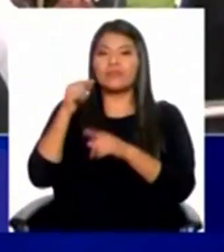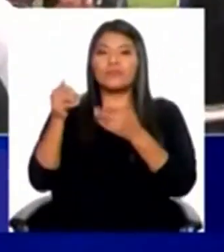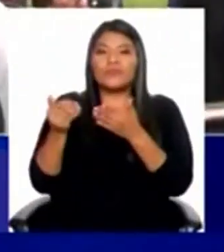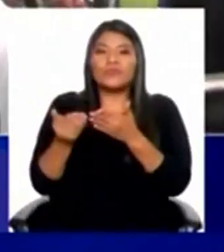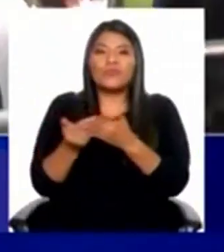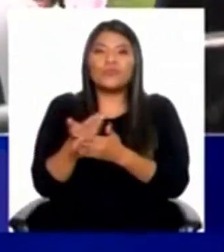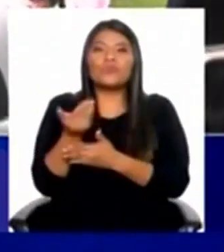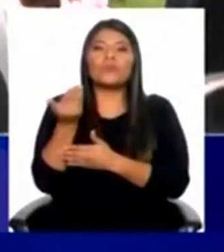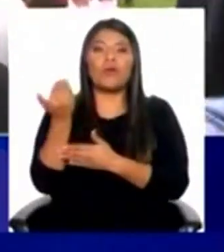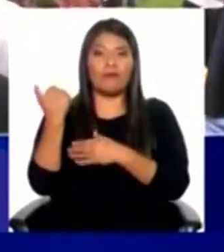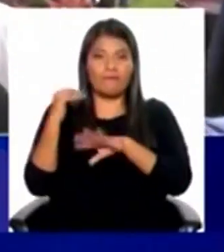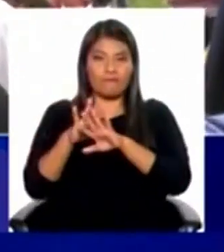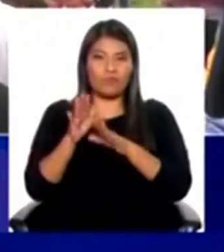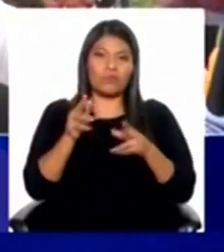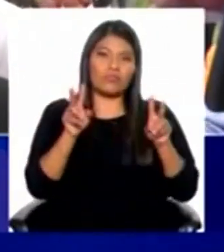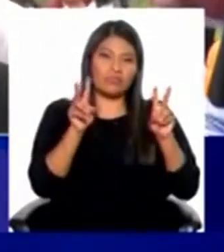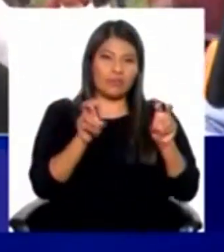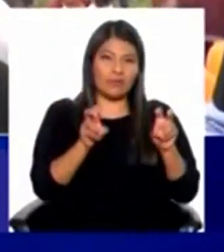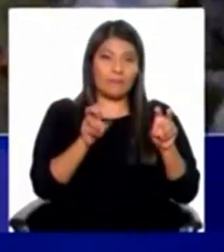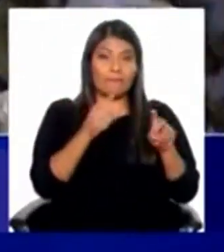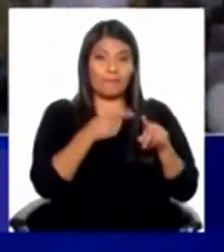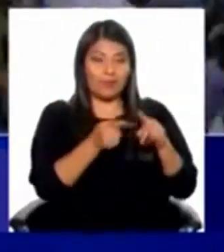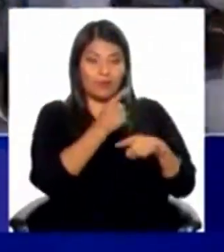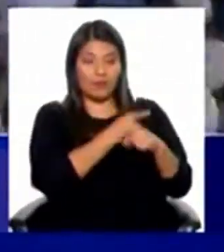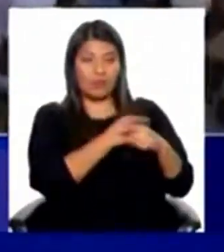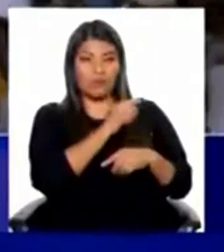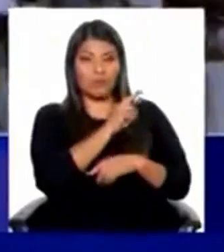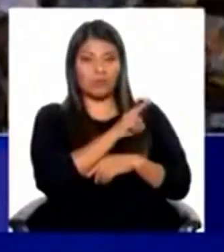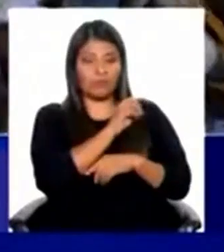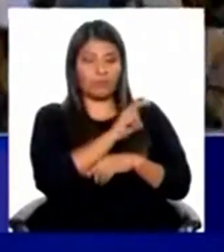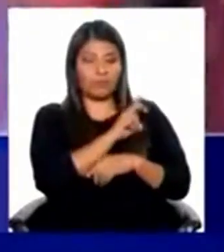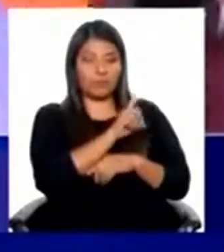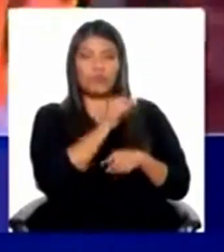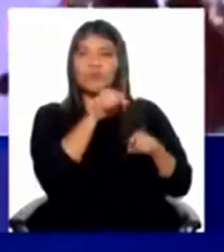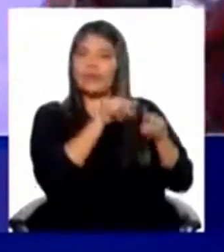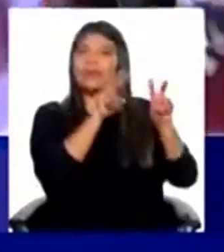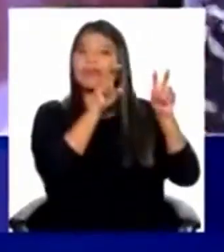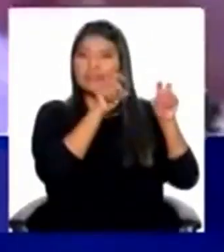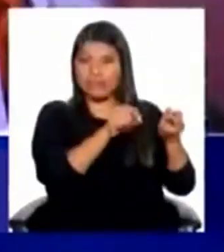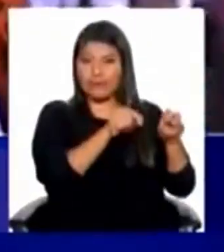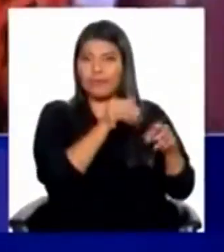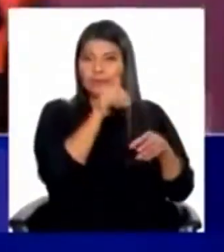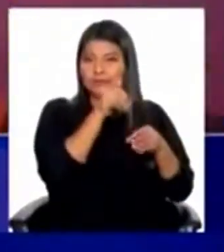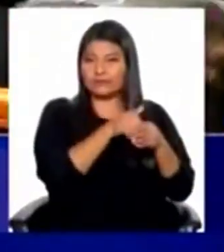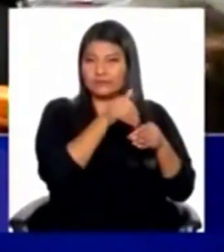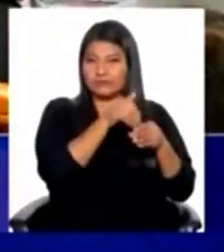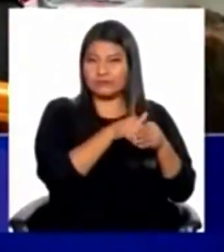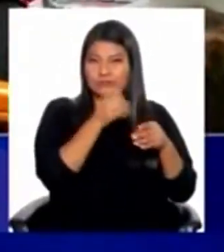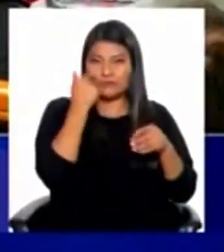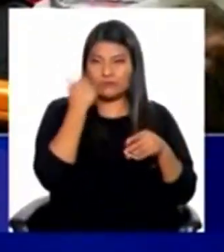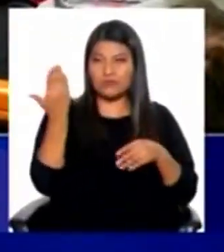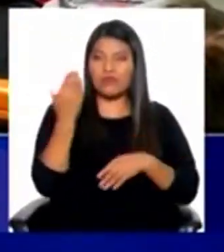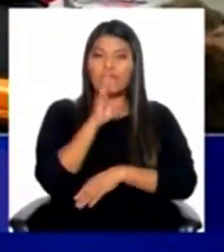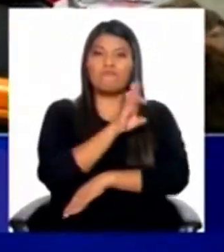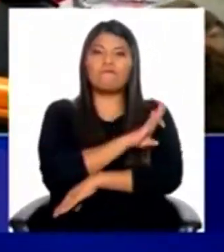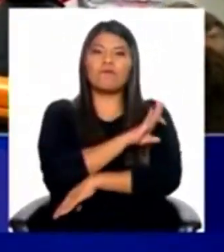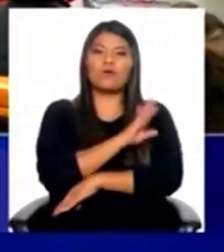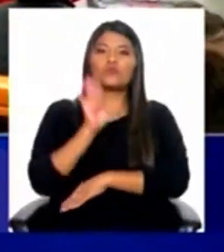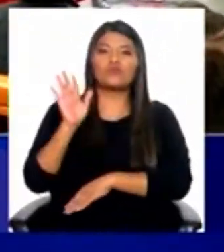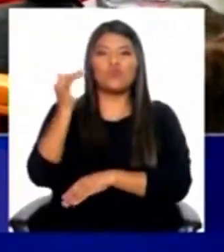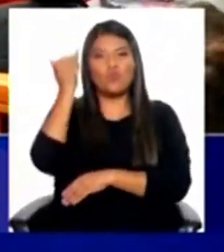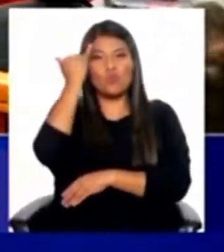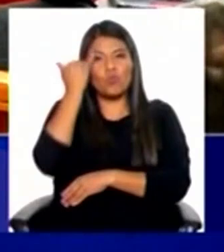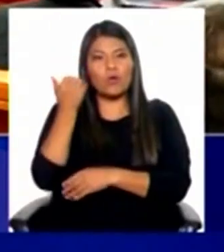el supuesto fraude electoral del año 2021. ¿Ya? En el entendido, y esa es la hipótesis que maneja la fiscalía, de que